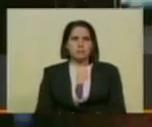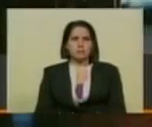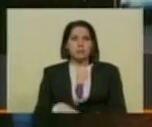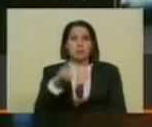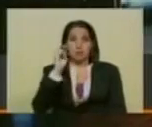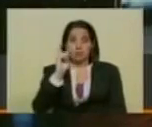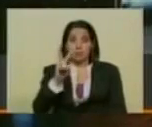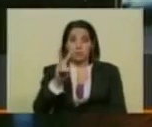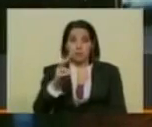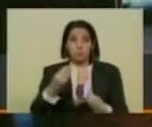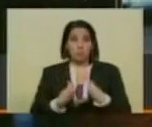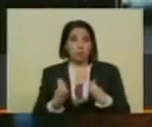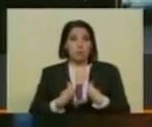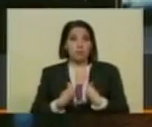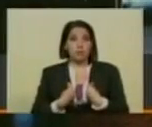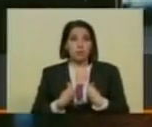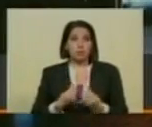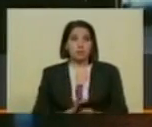¿no?